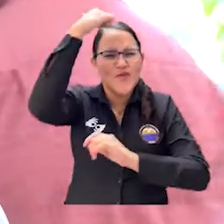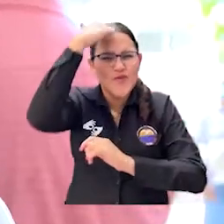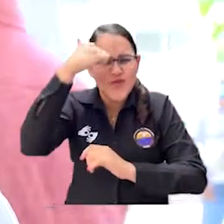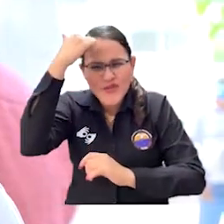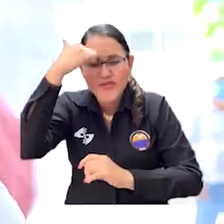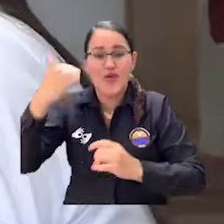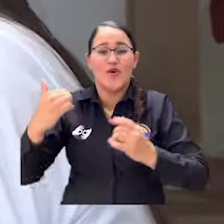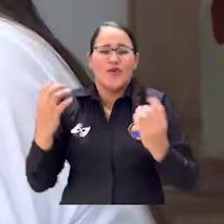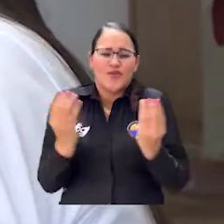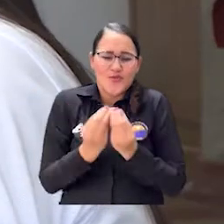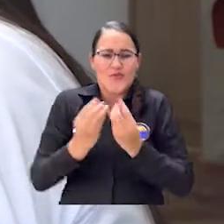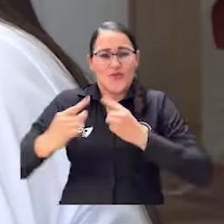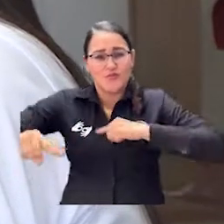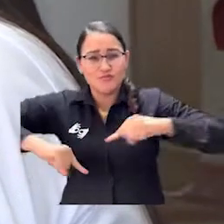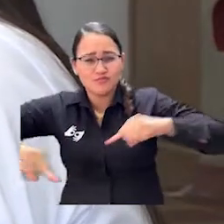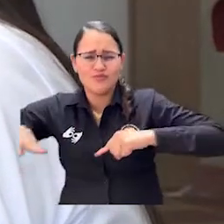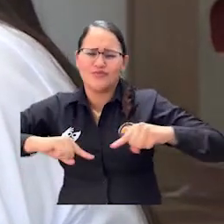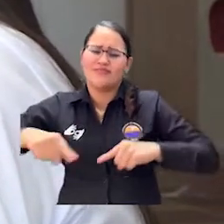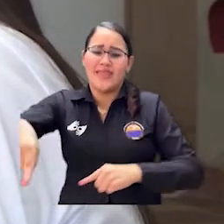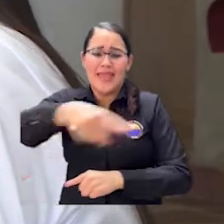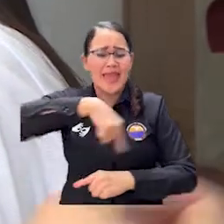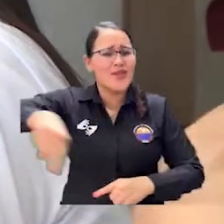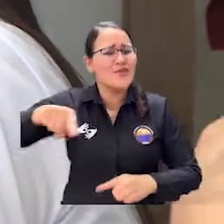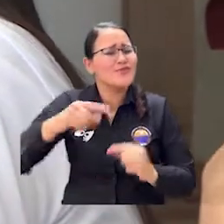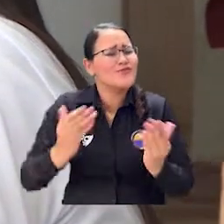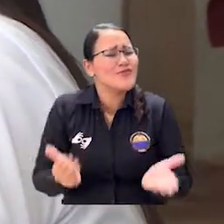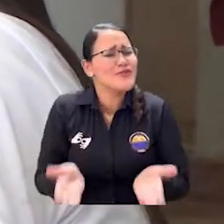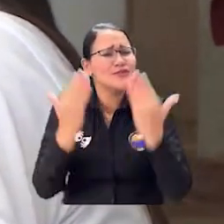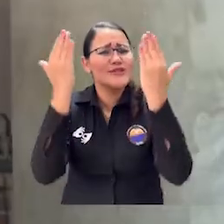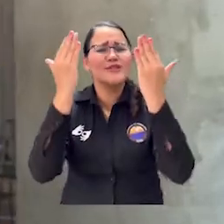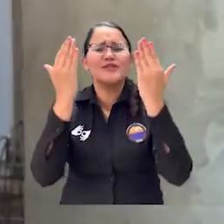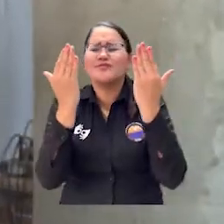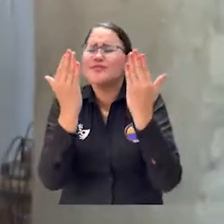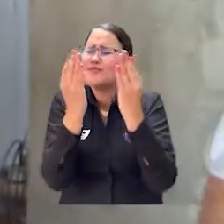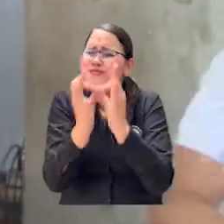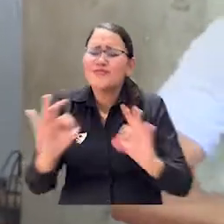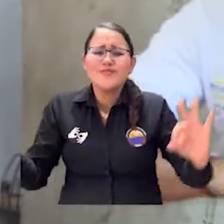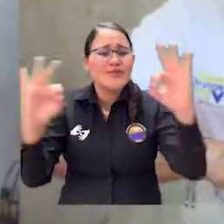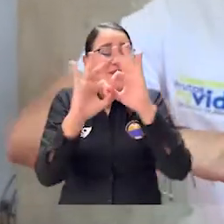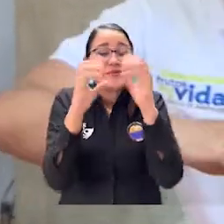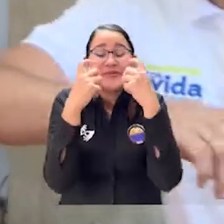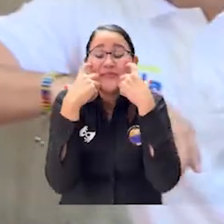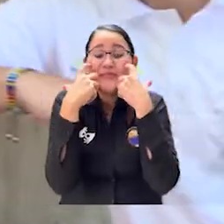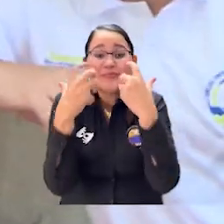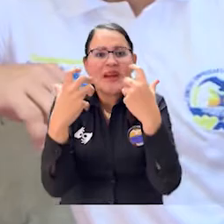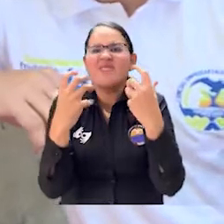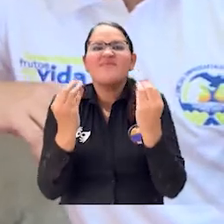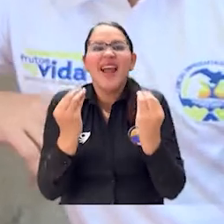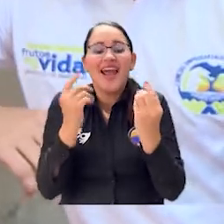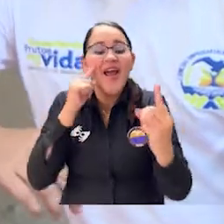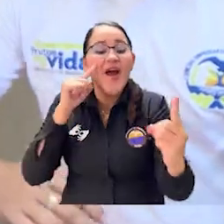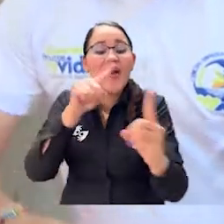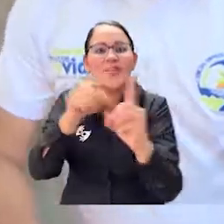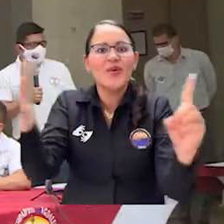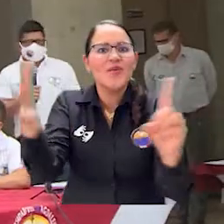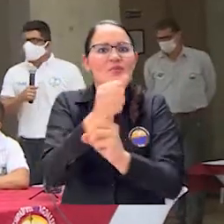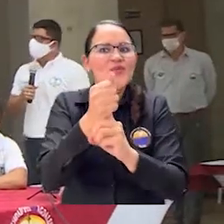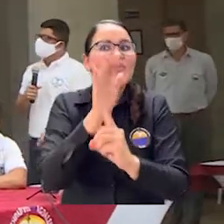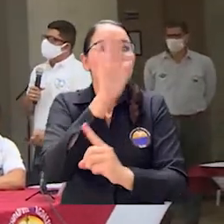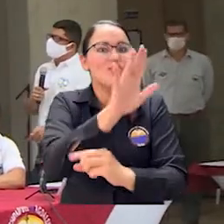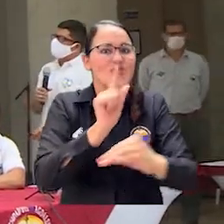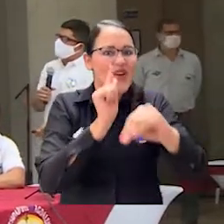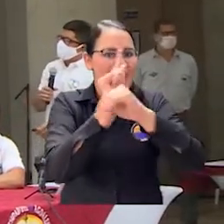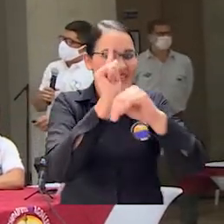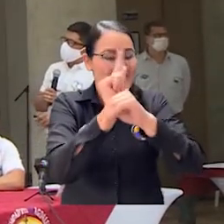Los profesores y directivos universitarios han sido un pilar fundamental para la consecución del histórico logro, como es la